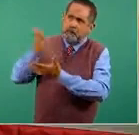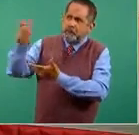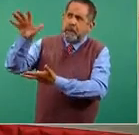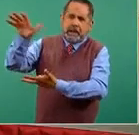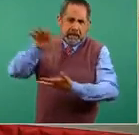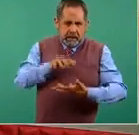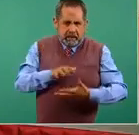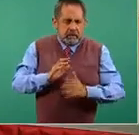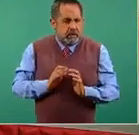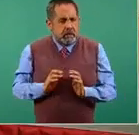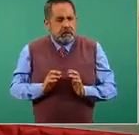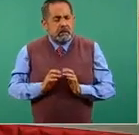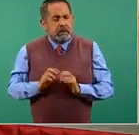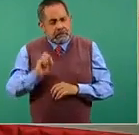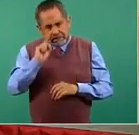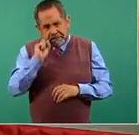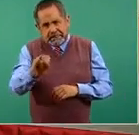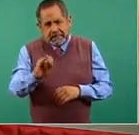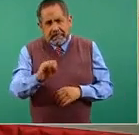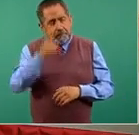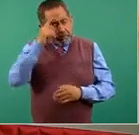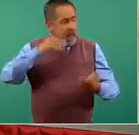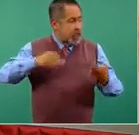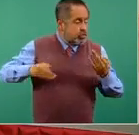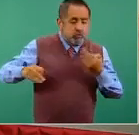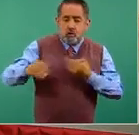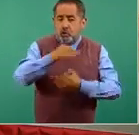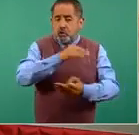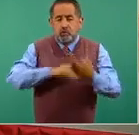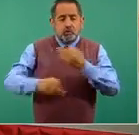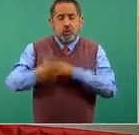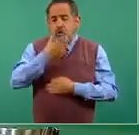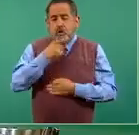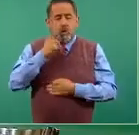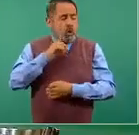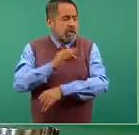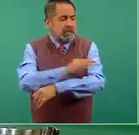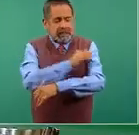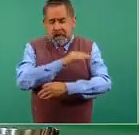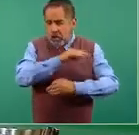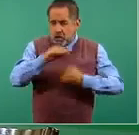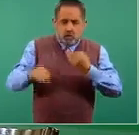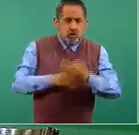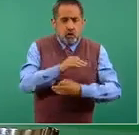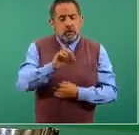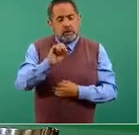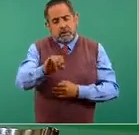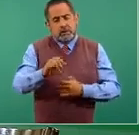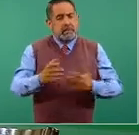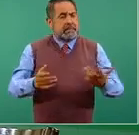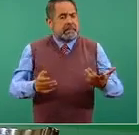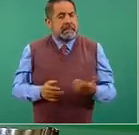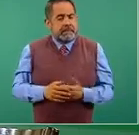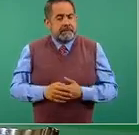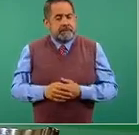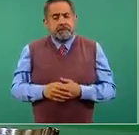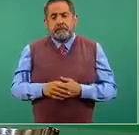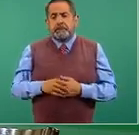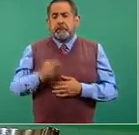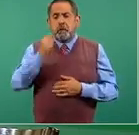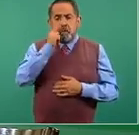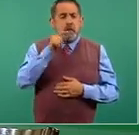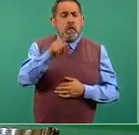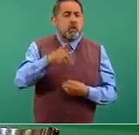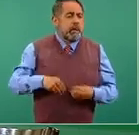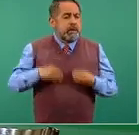se entregue será pagada la vacuna para todas y todas las personas en México, de modo que no importa dónde